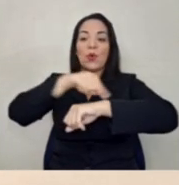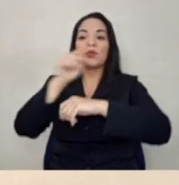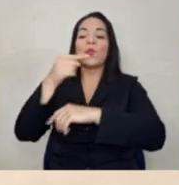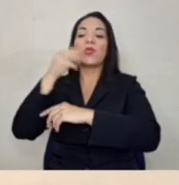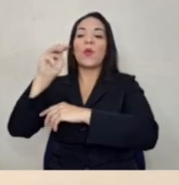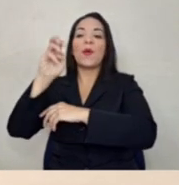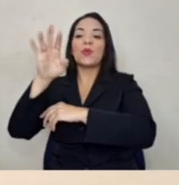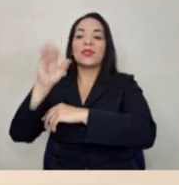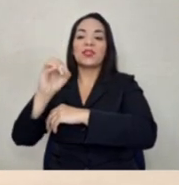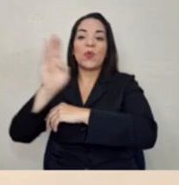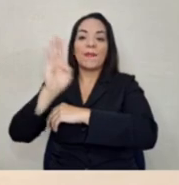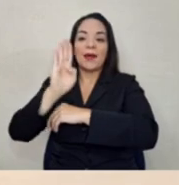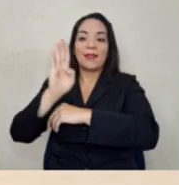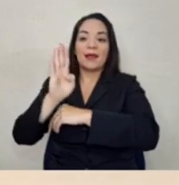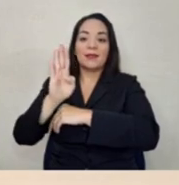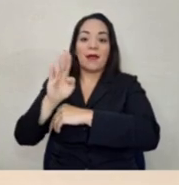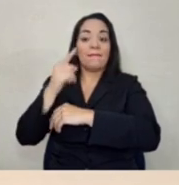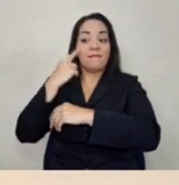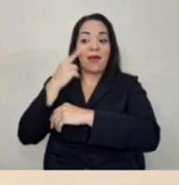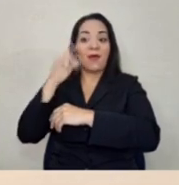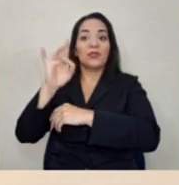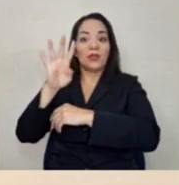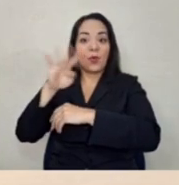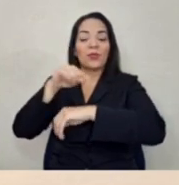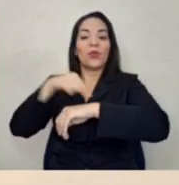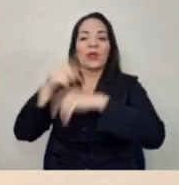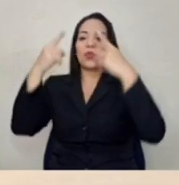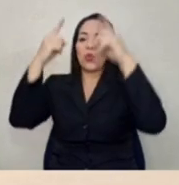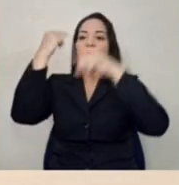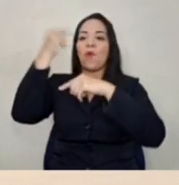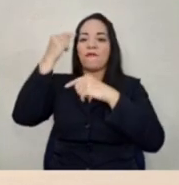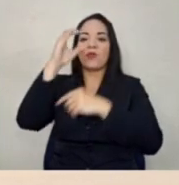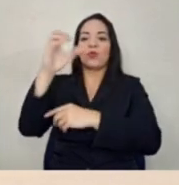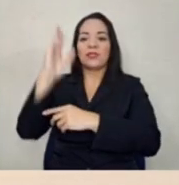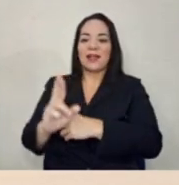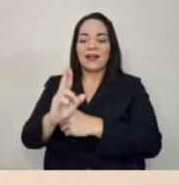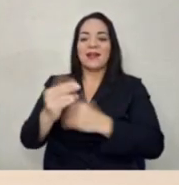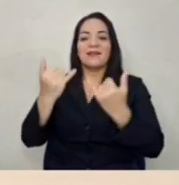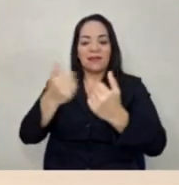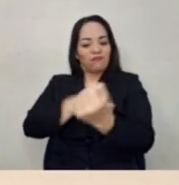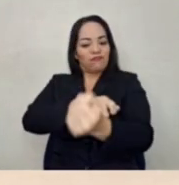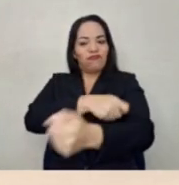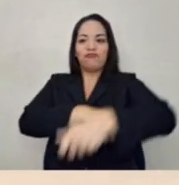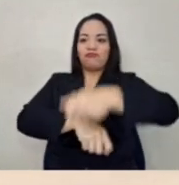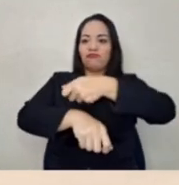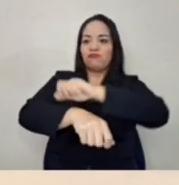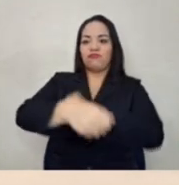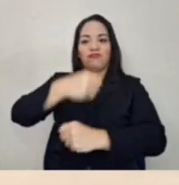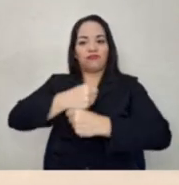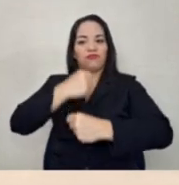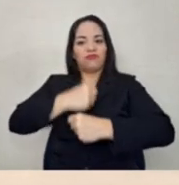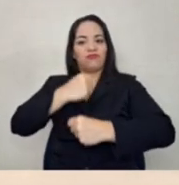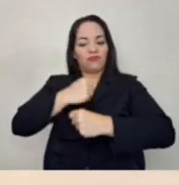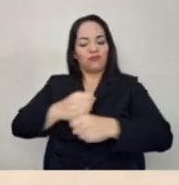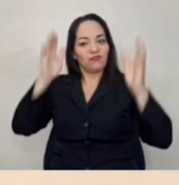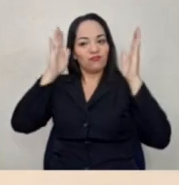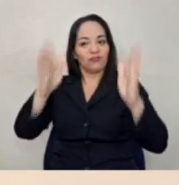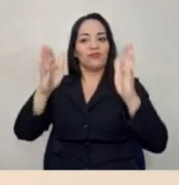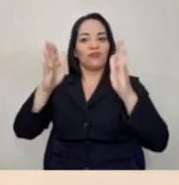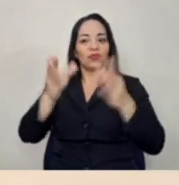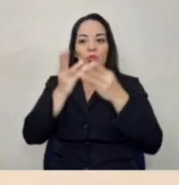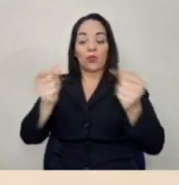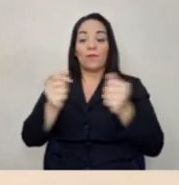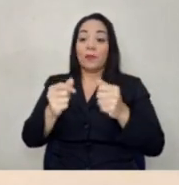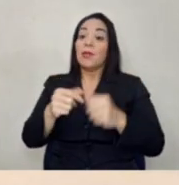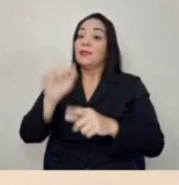ministro del MOB, fue lo que le tomó al gobierno de la República ponerse, amarrarse las mangas y decir, aquí hay que trabajar. Sabemos que la